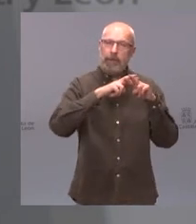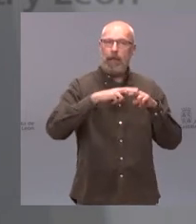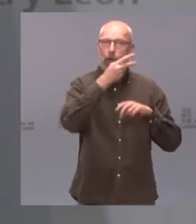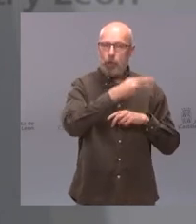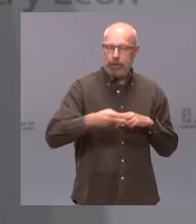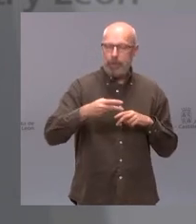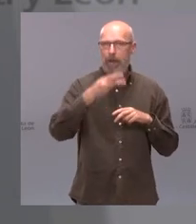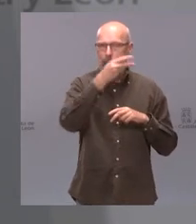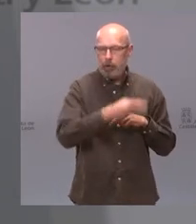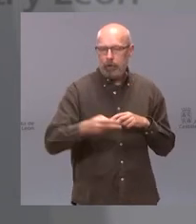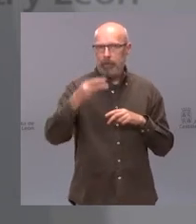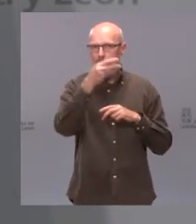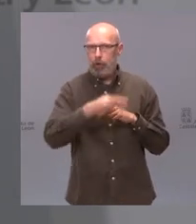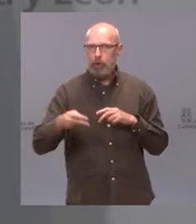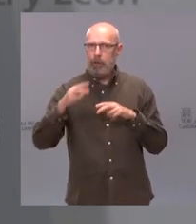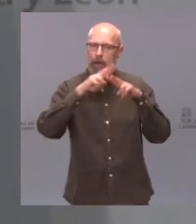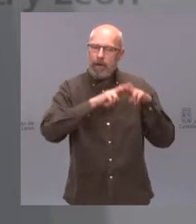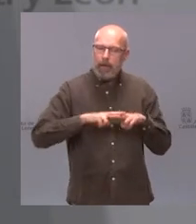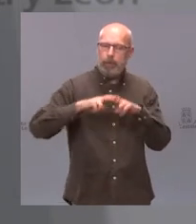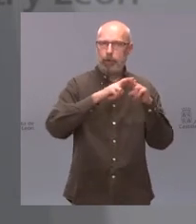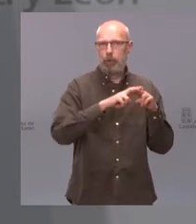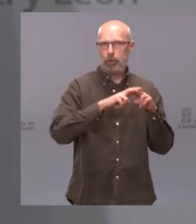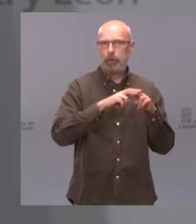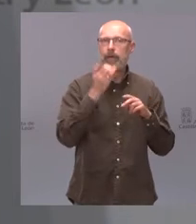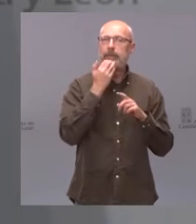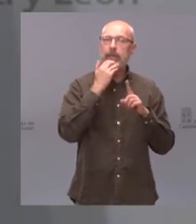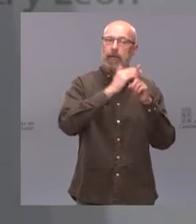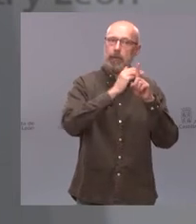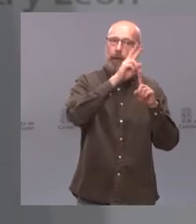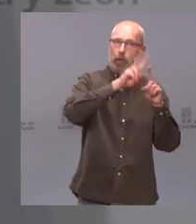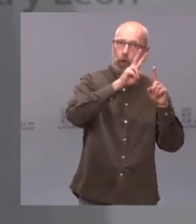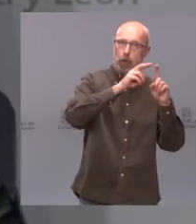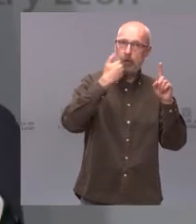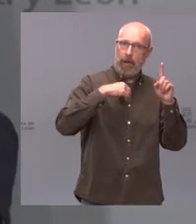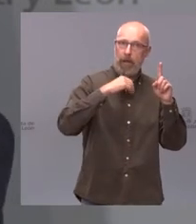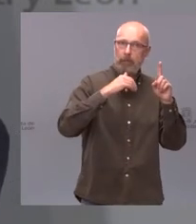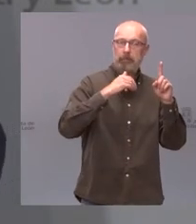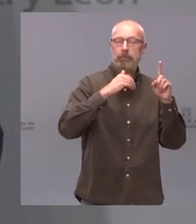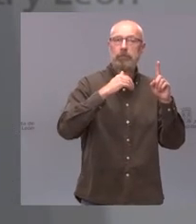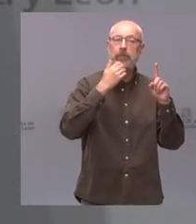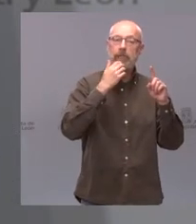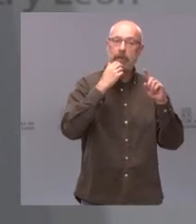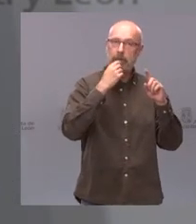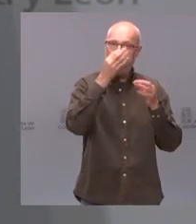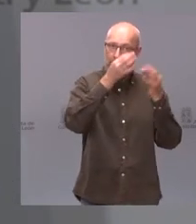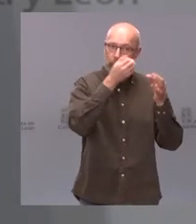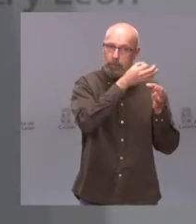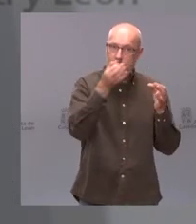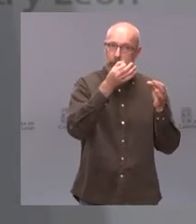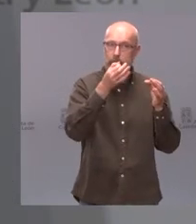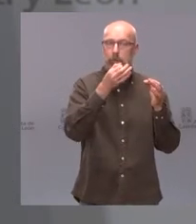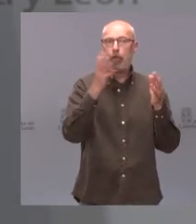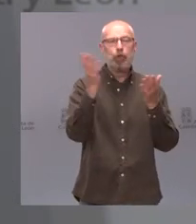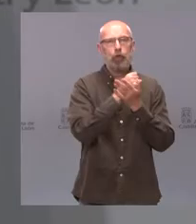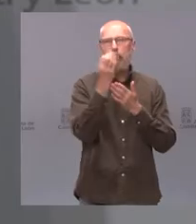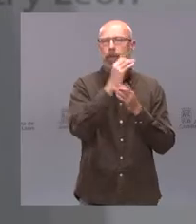2, después de 2 semanas bajará a nivel 2 y el que no lo tenga no bajará. Pero todos tienen que hacer 4, 3, 2 y